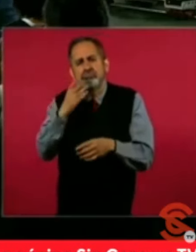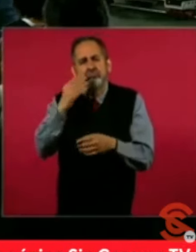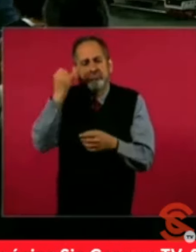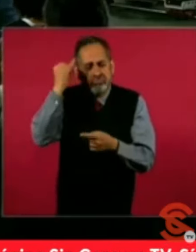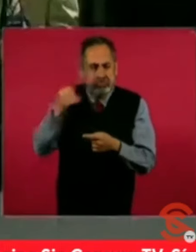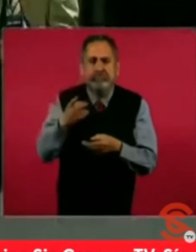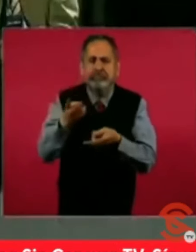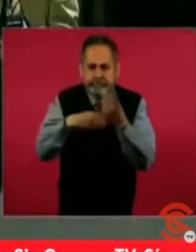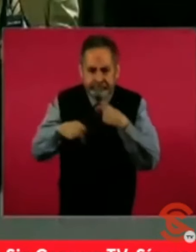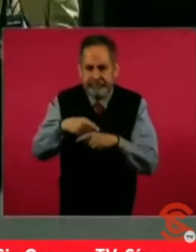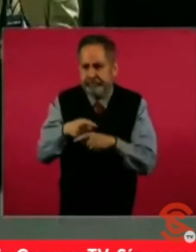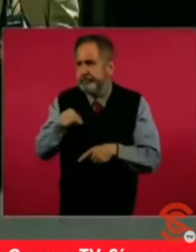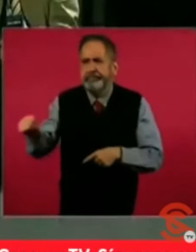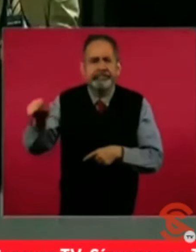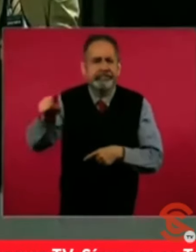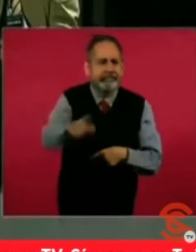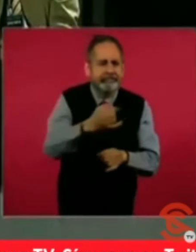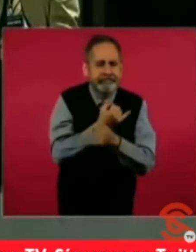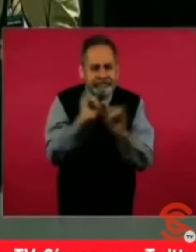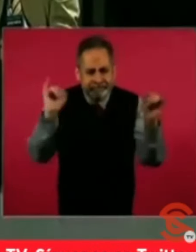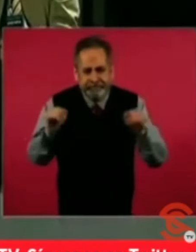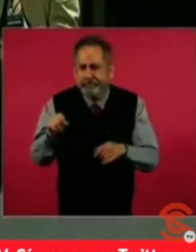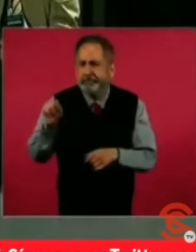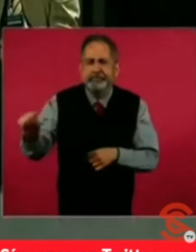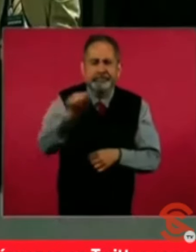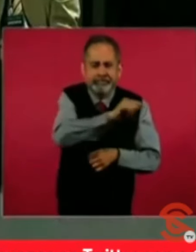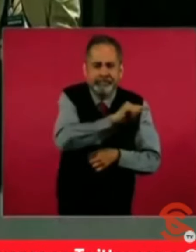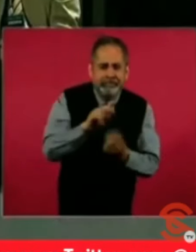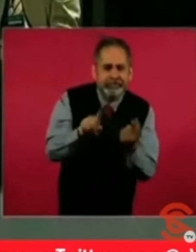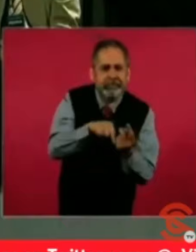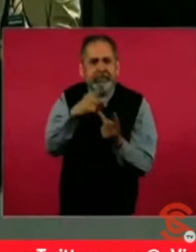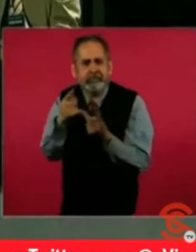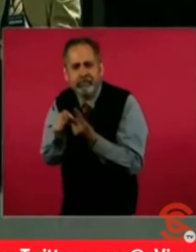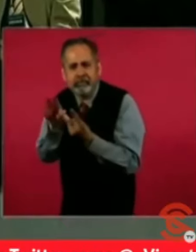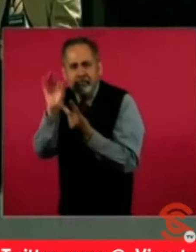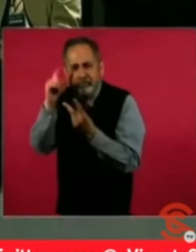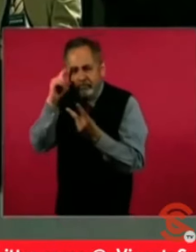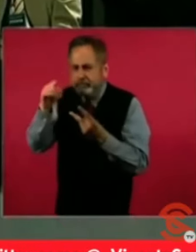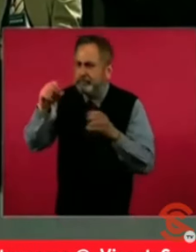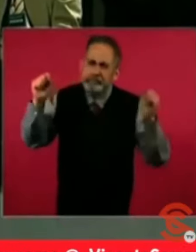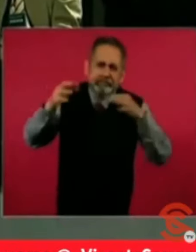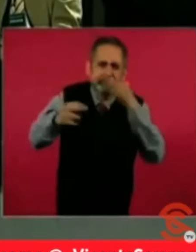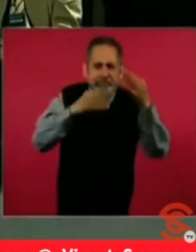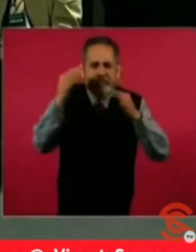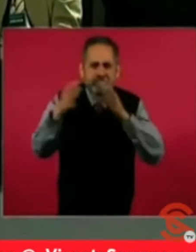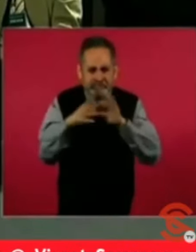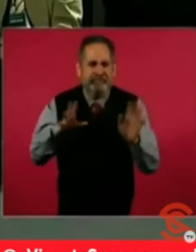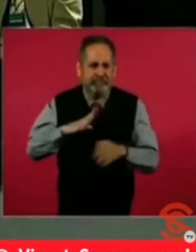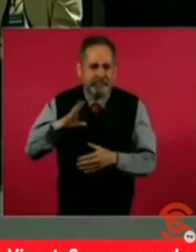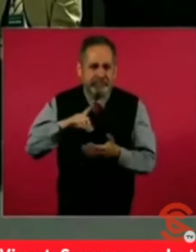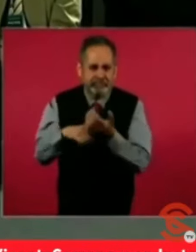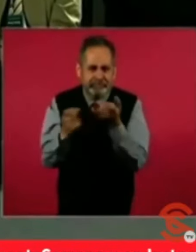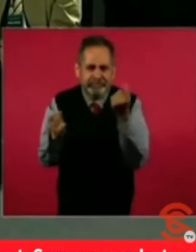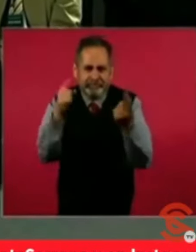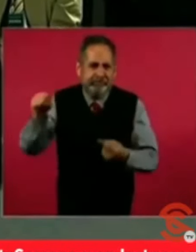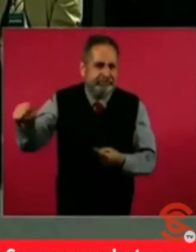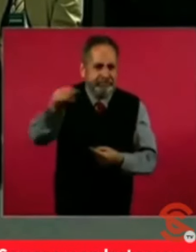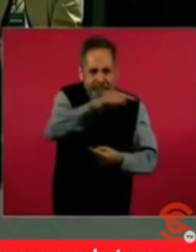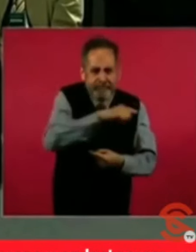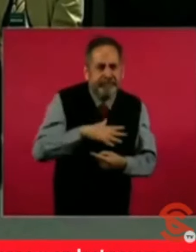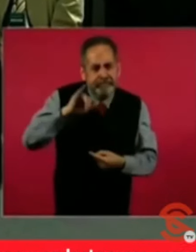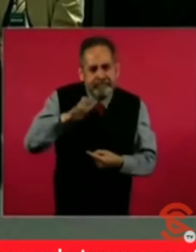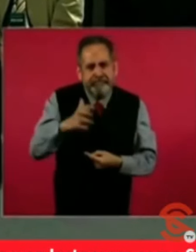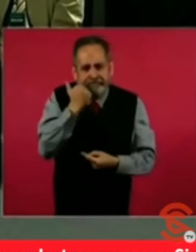vinieron medios independientes y sí vinieron medios alternativos del país. Sí, sí hubo gente que está tratando de